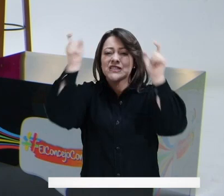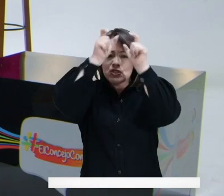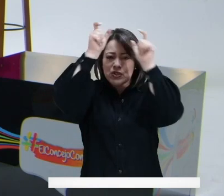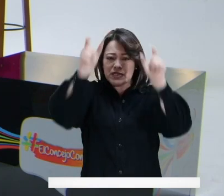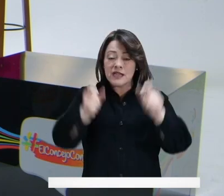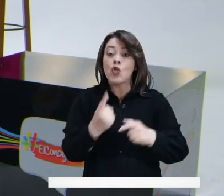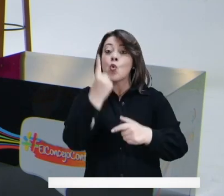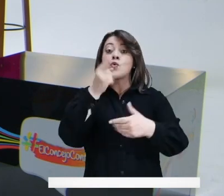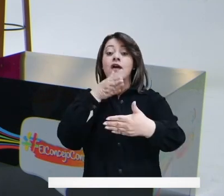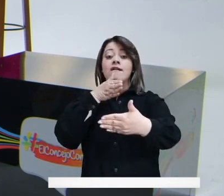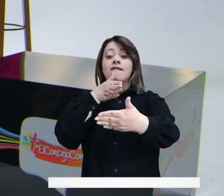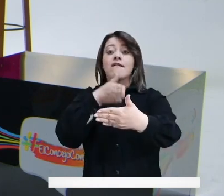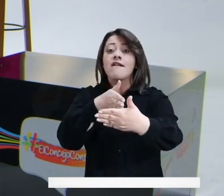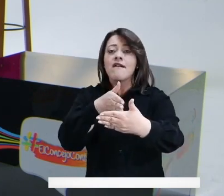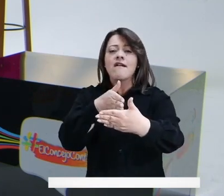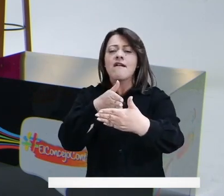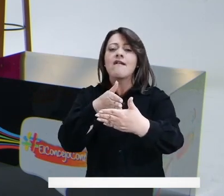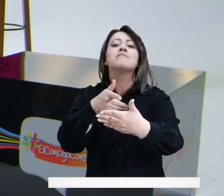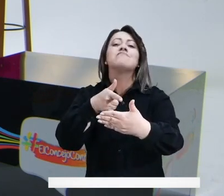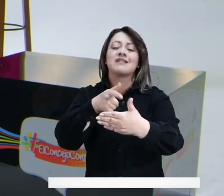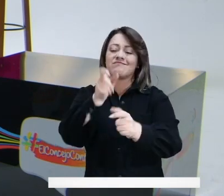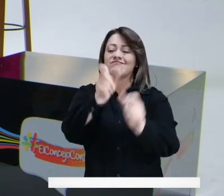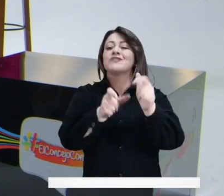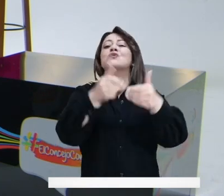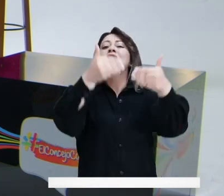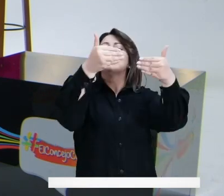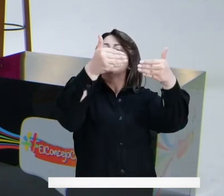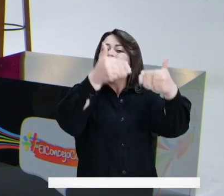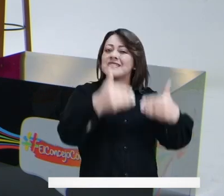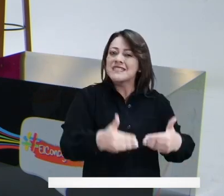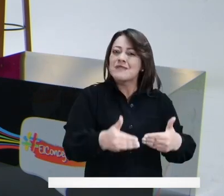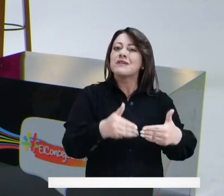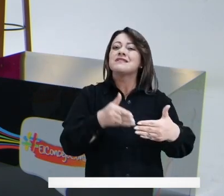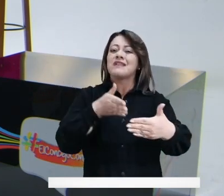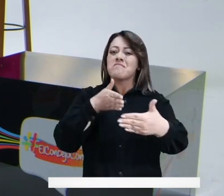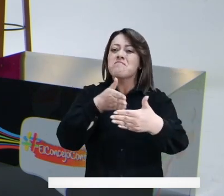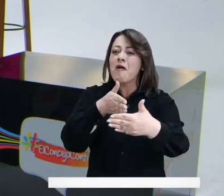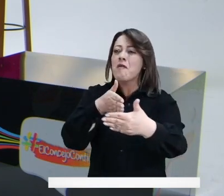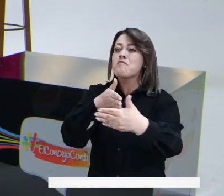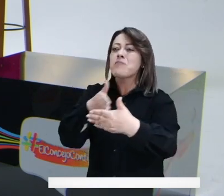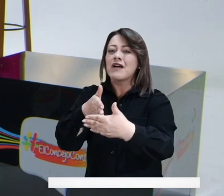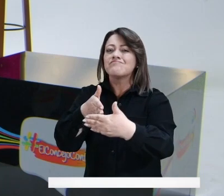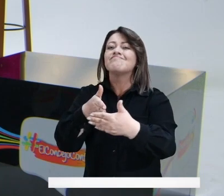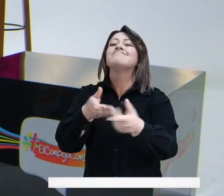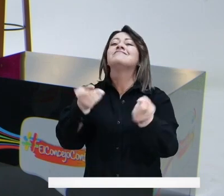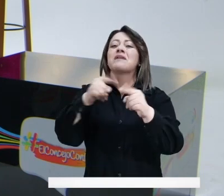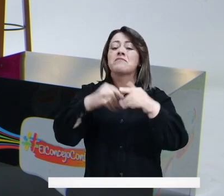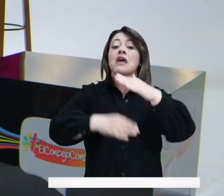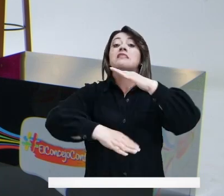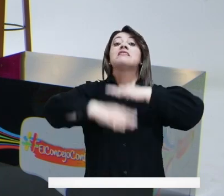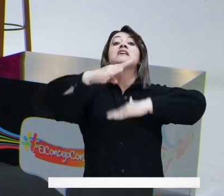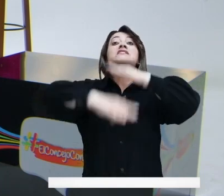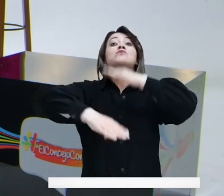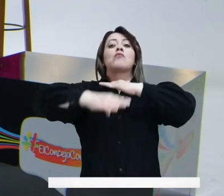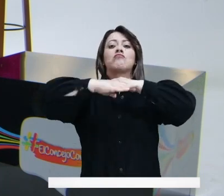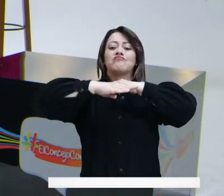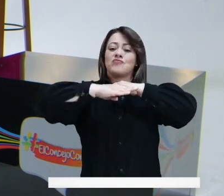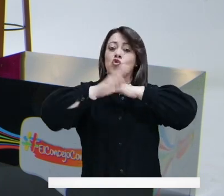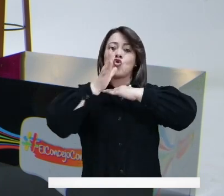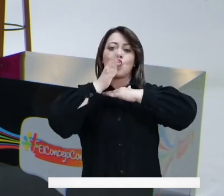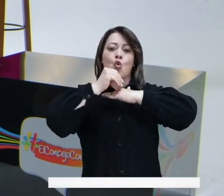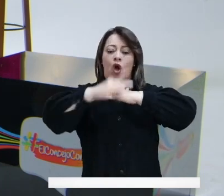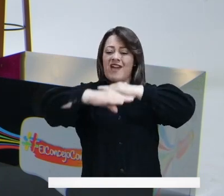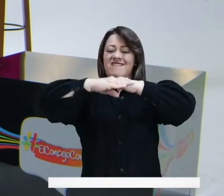esas barreras justamente son con las personas con discapacidad, en donde la desigualdad